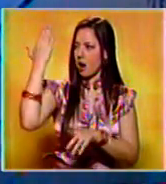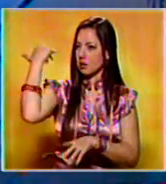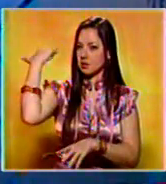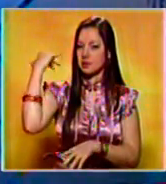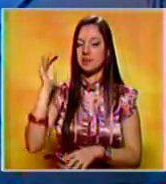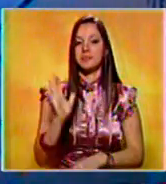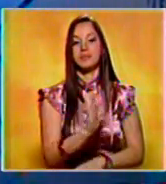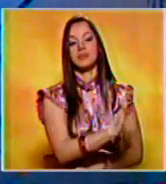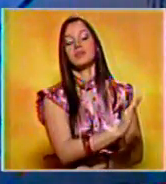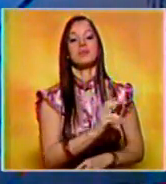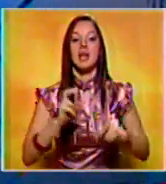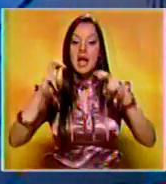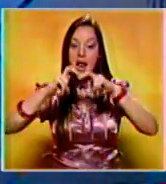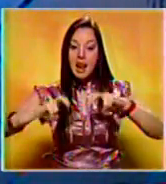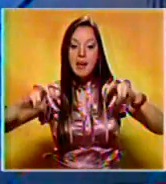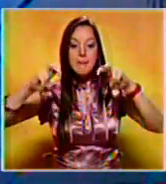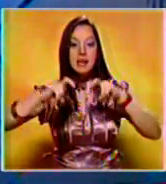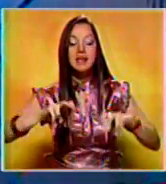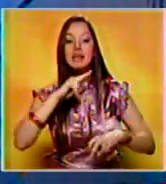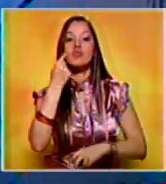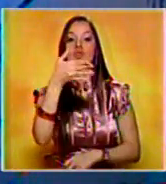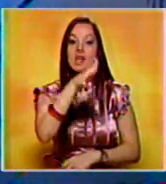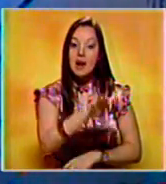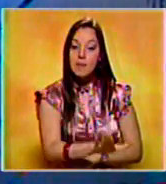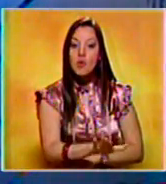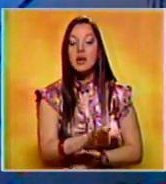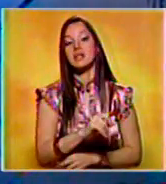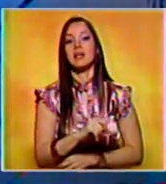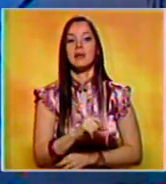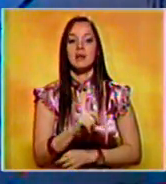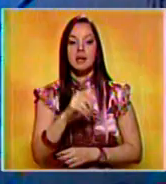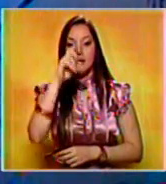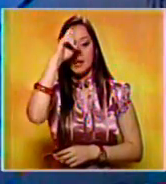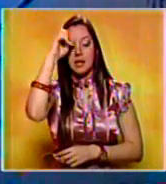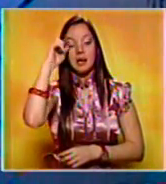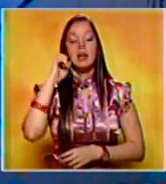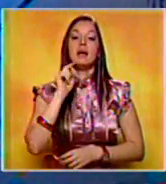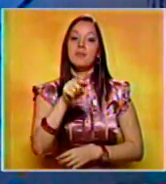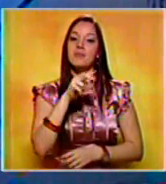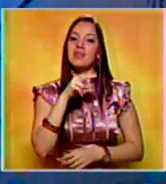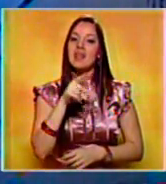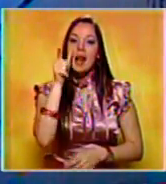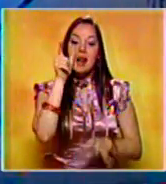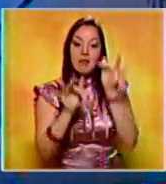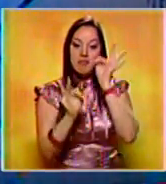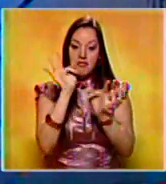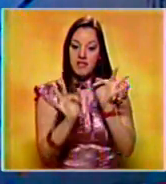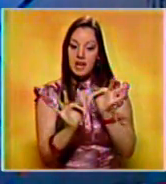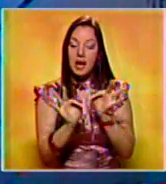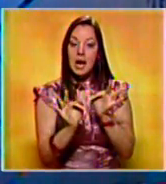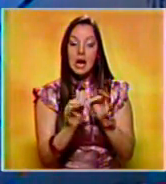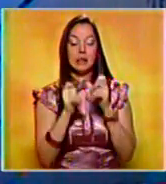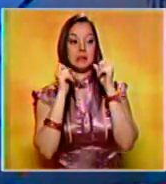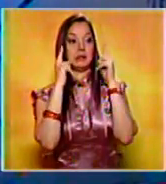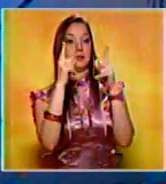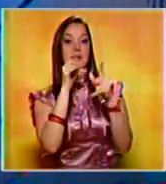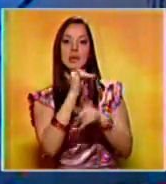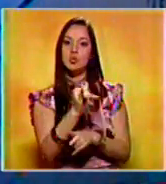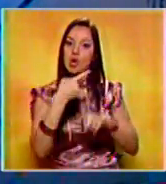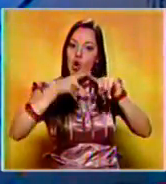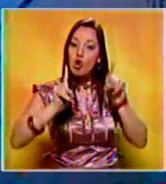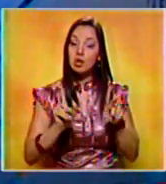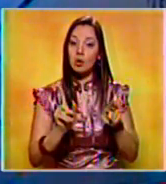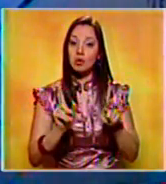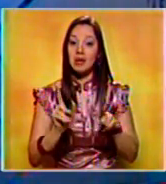la investigación sobre la muerte del fiscal argentino Alberto nisman dio este jueves otro giro inesperado luego de que los peritos